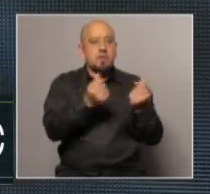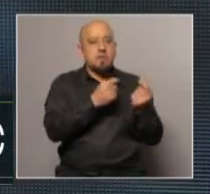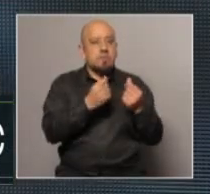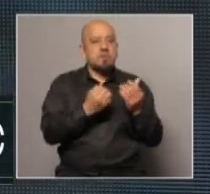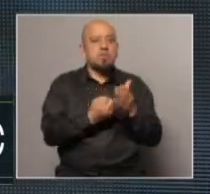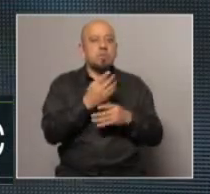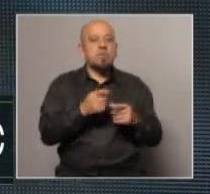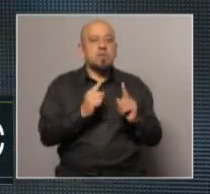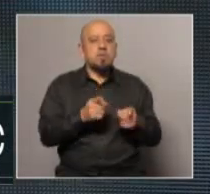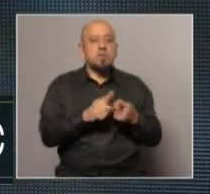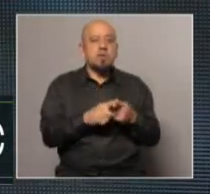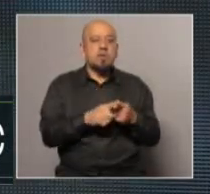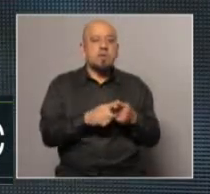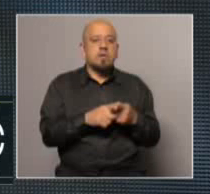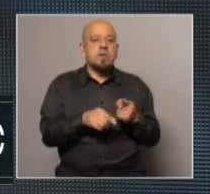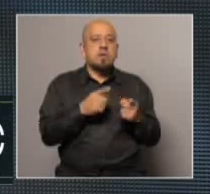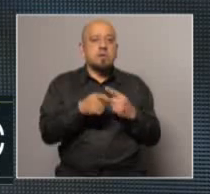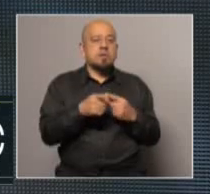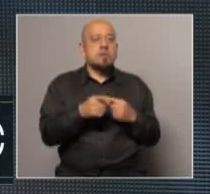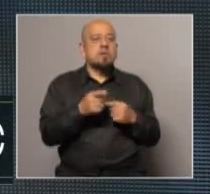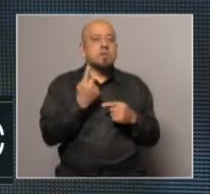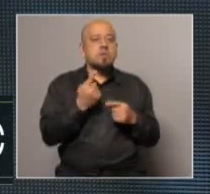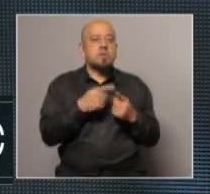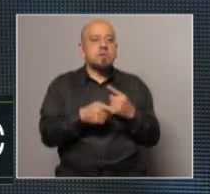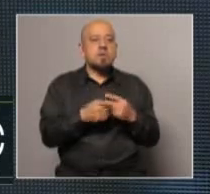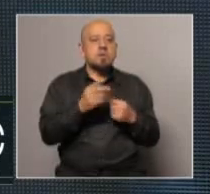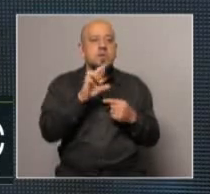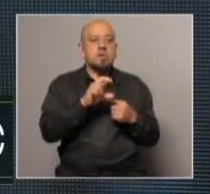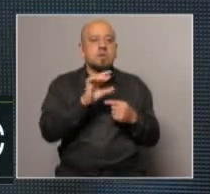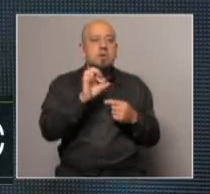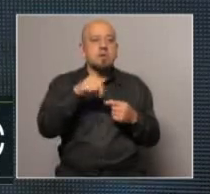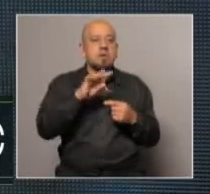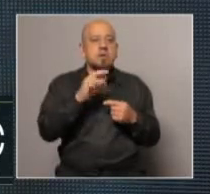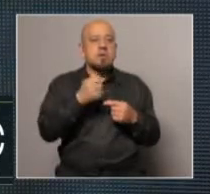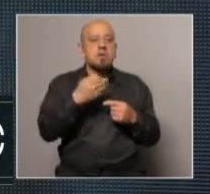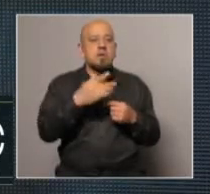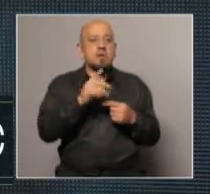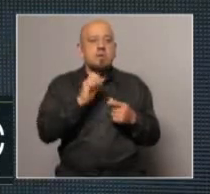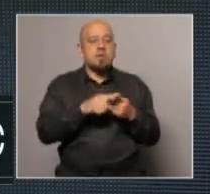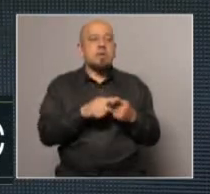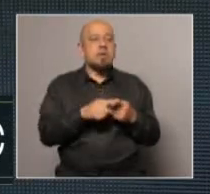Eso es una cosa. Esa es una limitante, la rentabilidad de las empresas, digamos, ¿no? Claro.